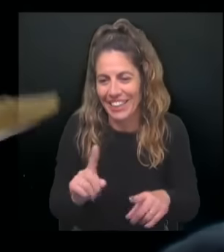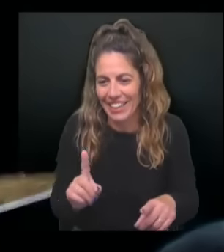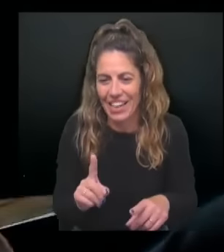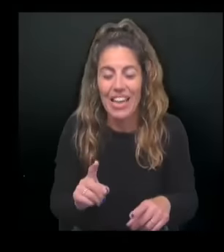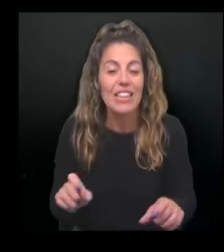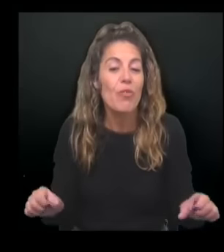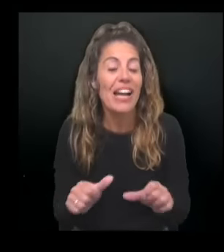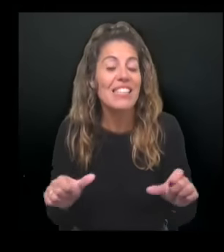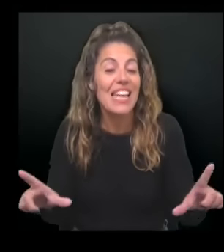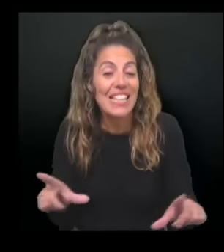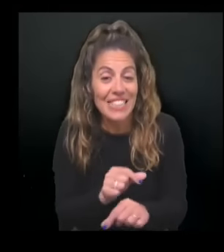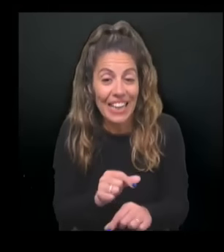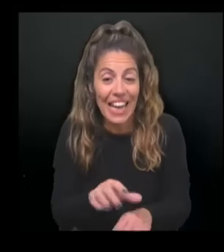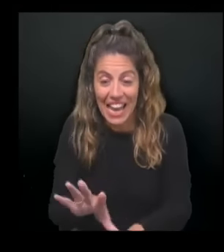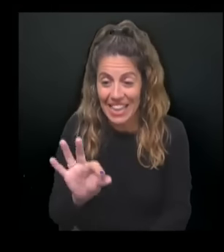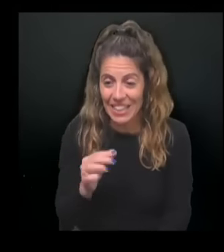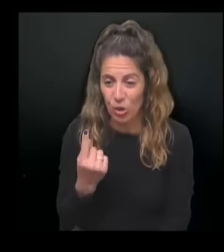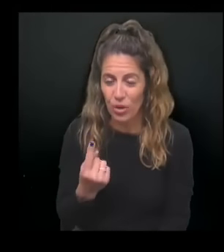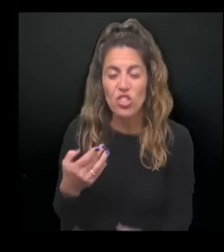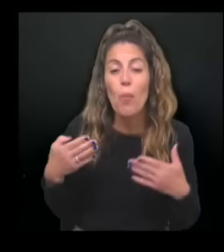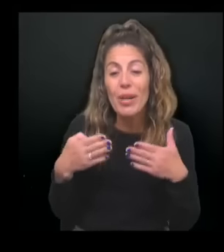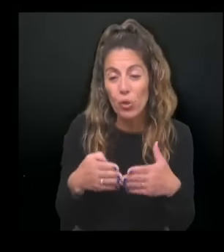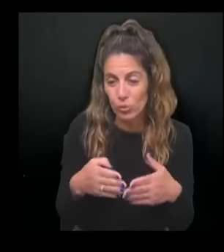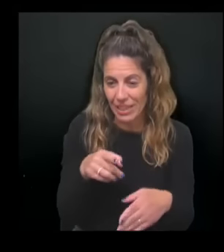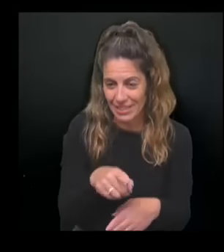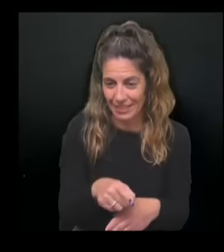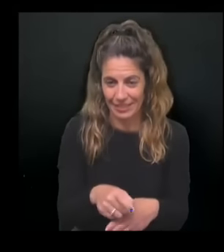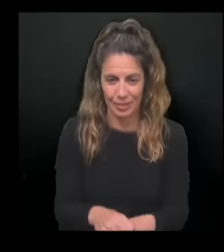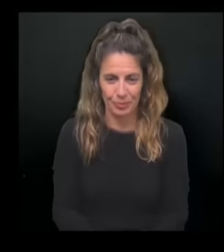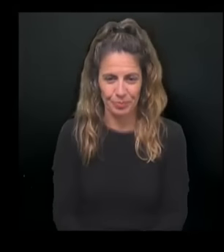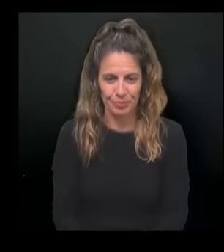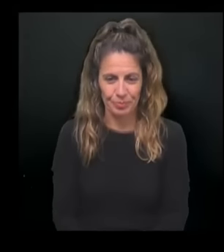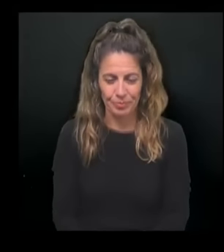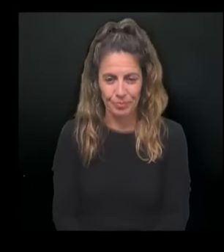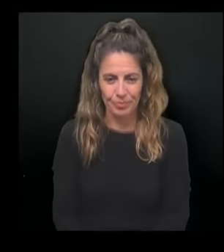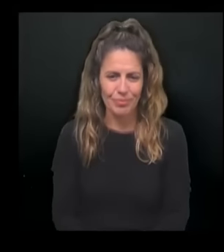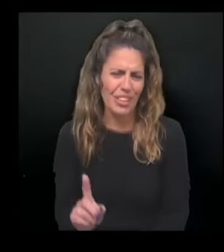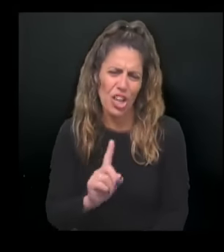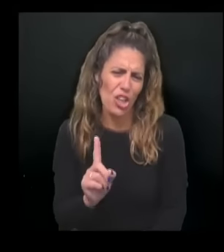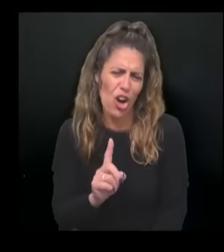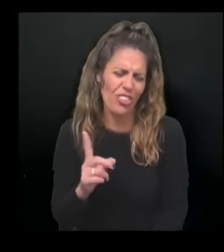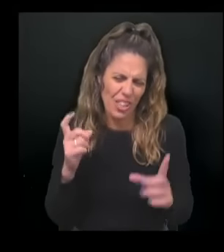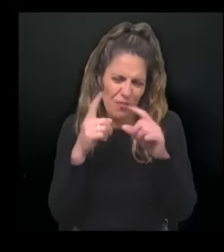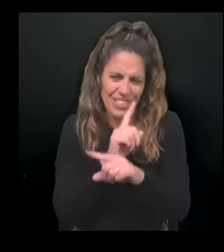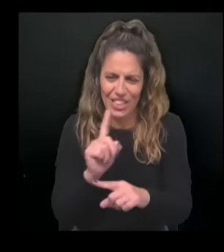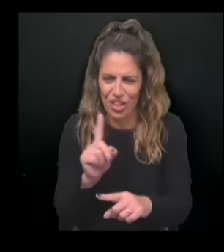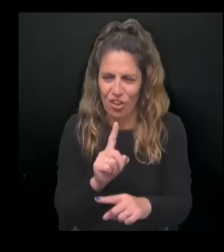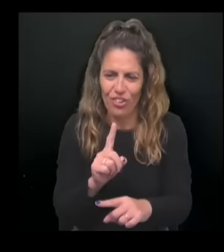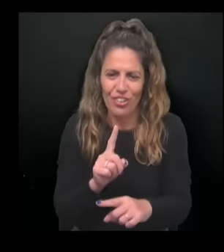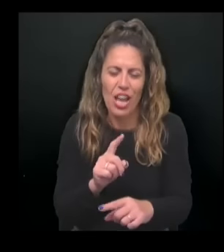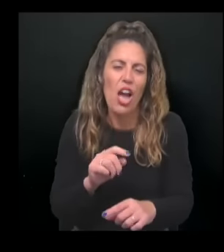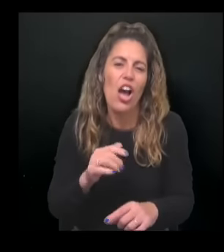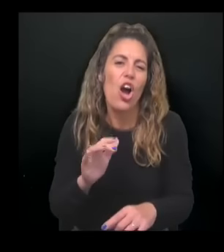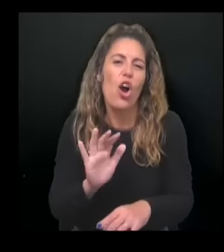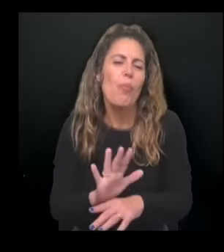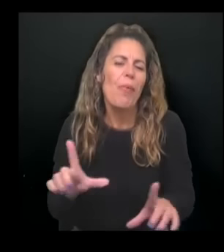Tenés que elegir una carta. Son preguntas las que están ahí atrás. Que no son demasiado complicadas, pero bueno, es como para